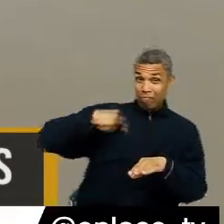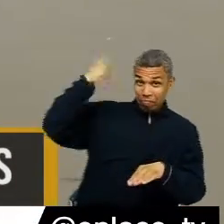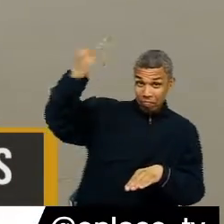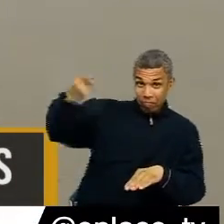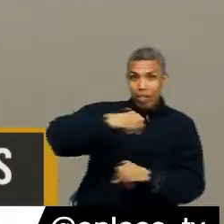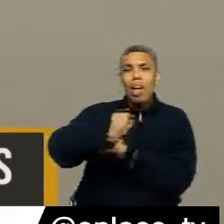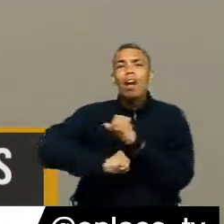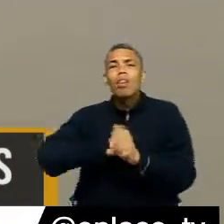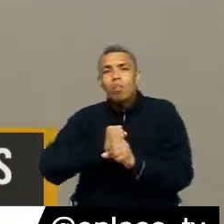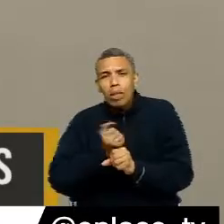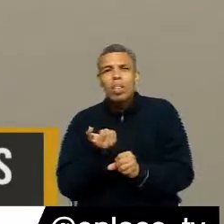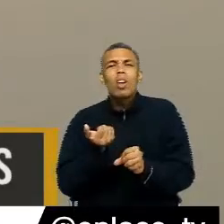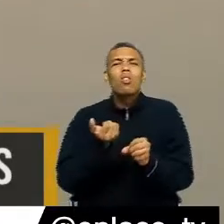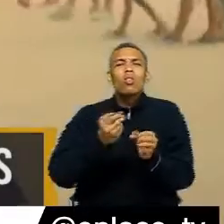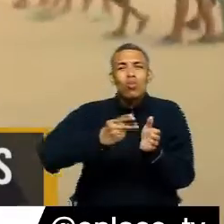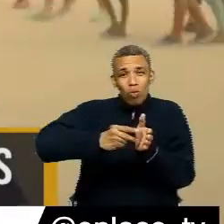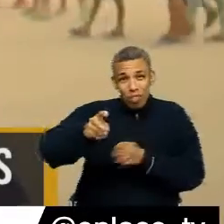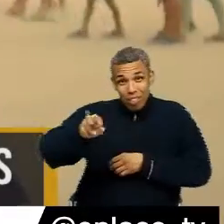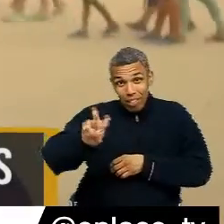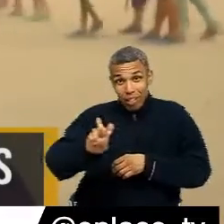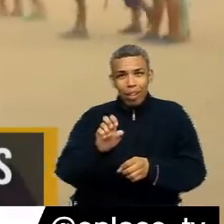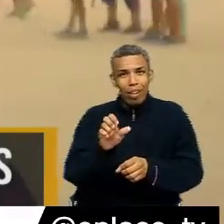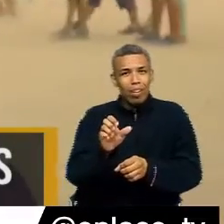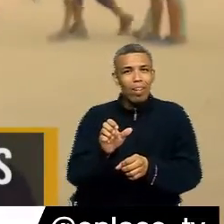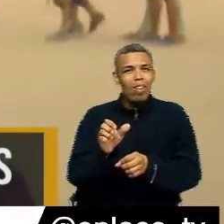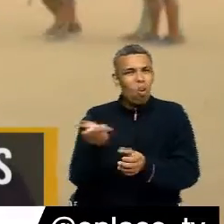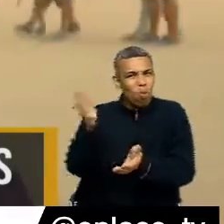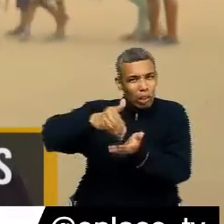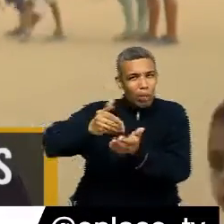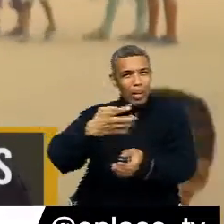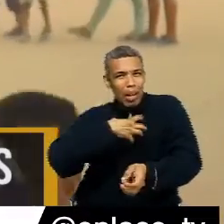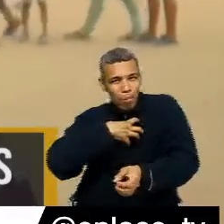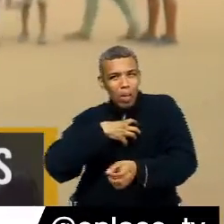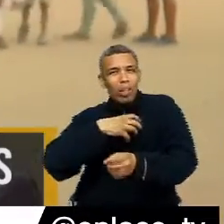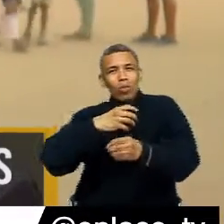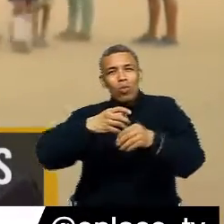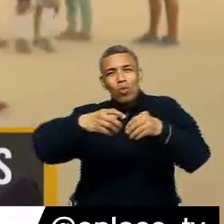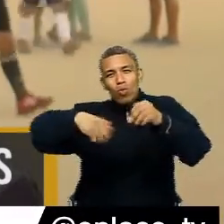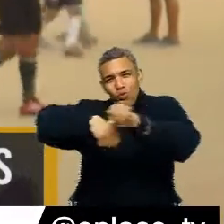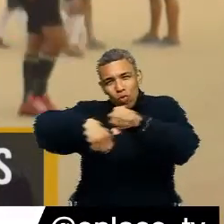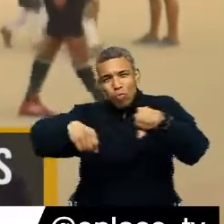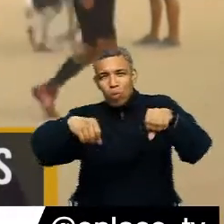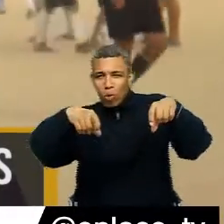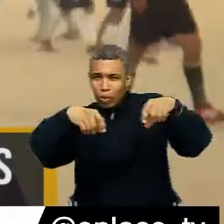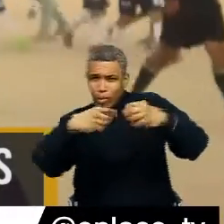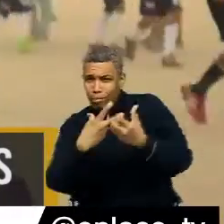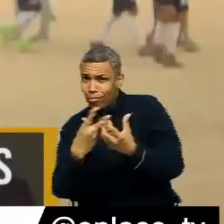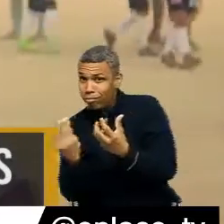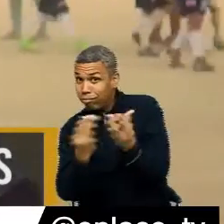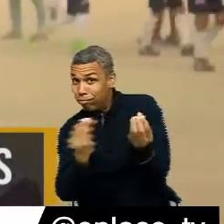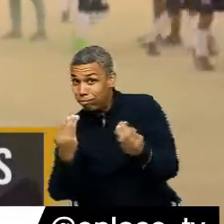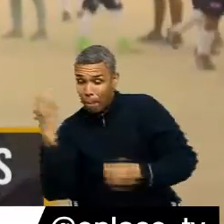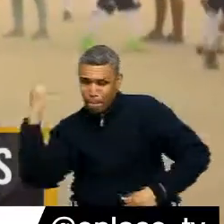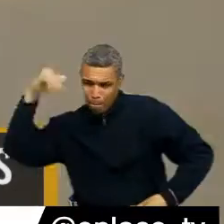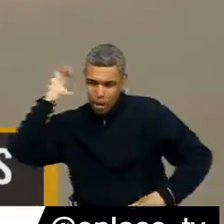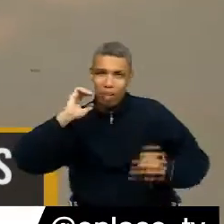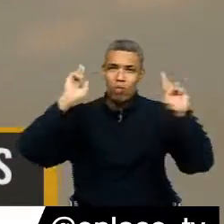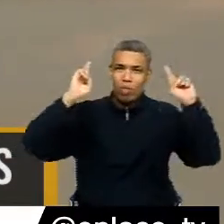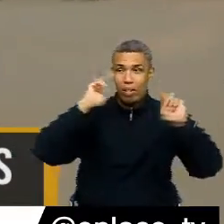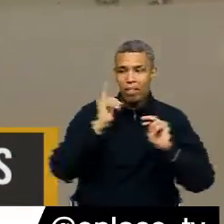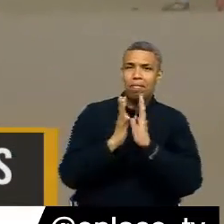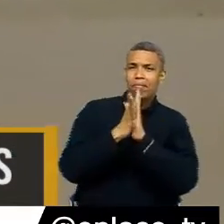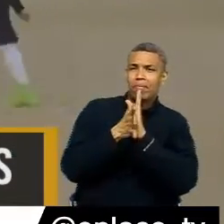participen masivamente. Aquí lo importante de pronto no sean los trofeos como tal, sino el que los niños se encuentren en su espacio